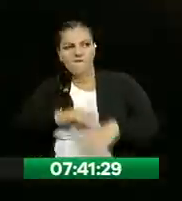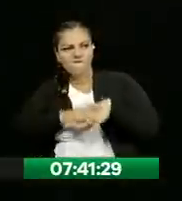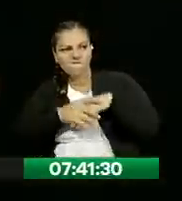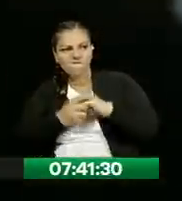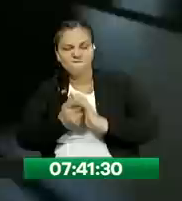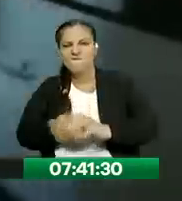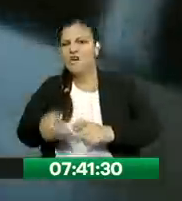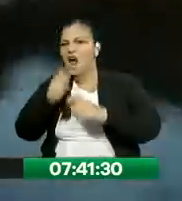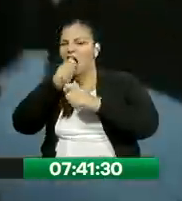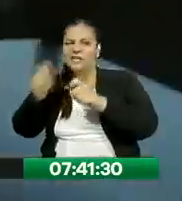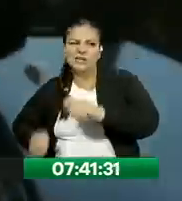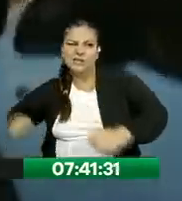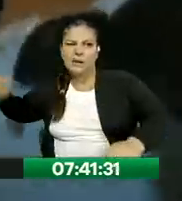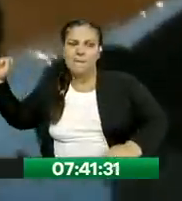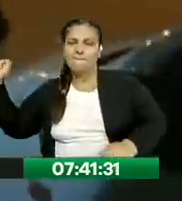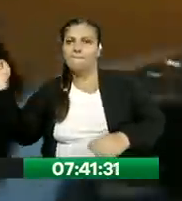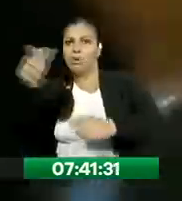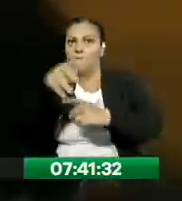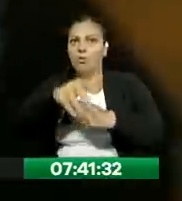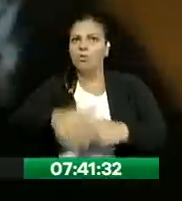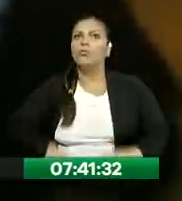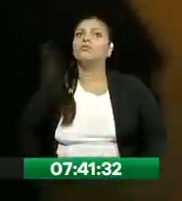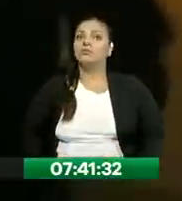El Triunfo, en la provincia de Guayas.